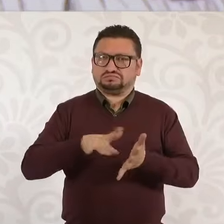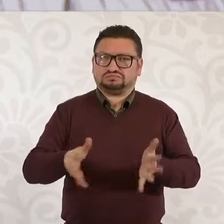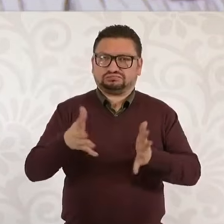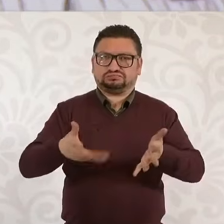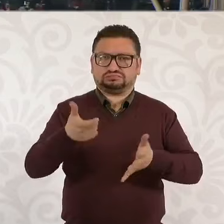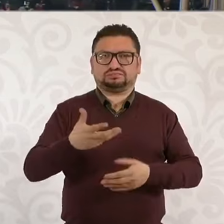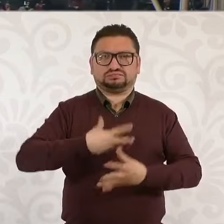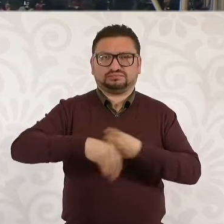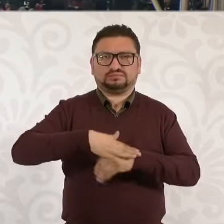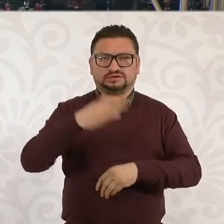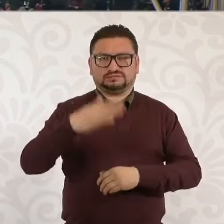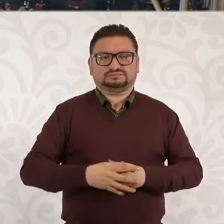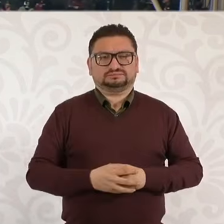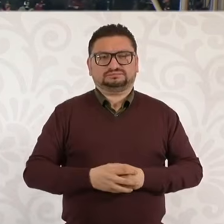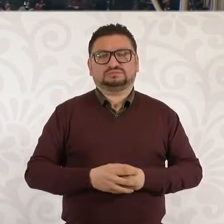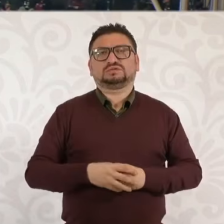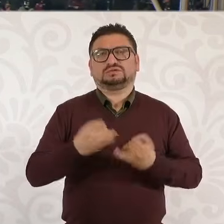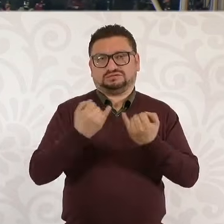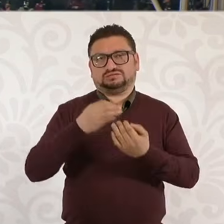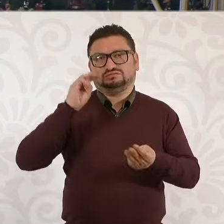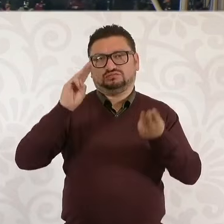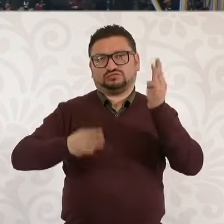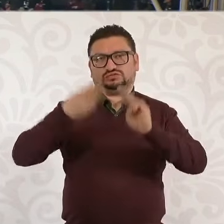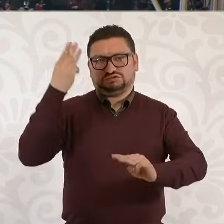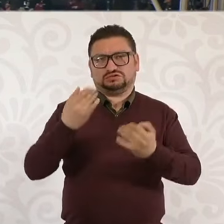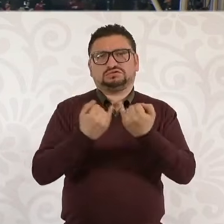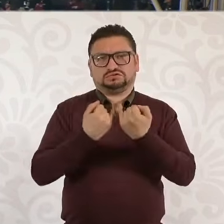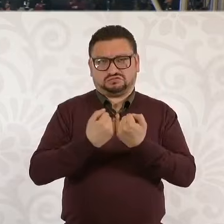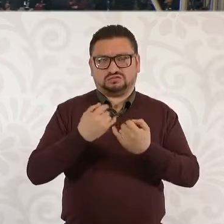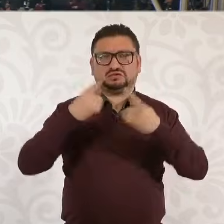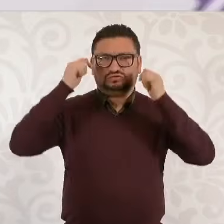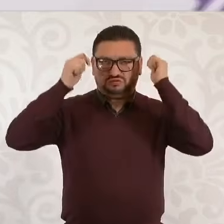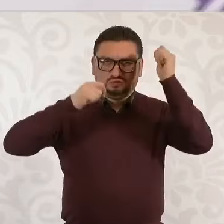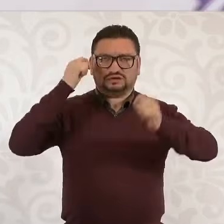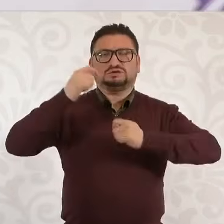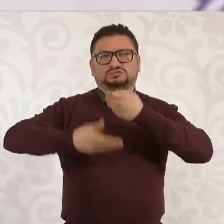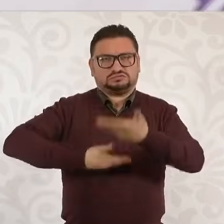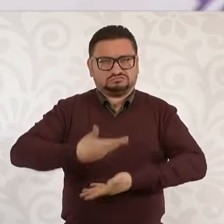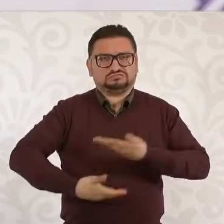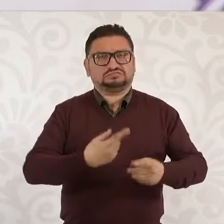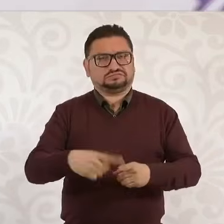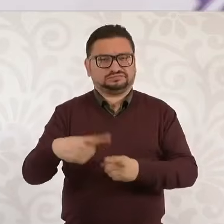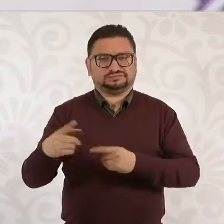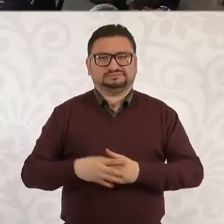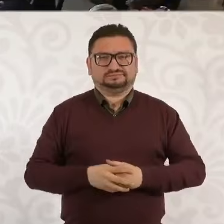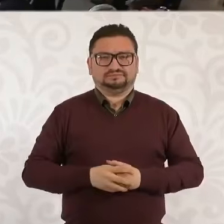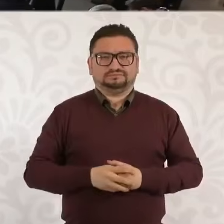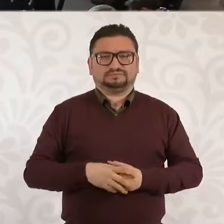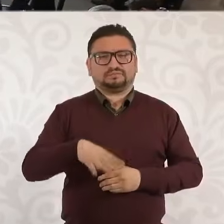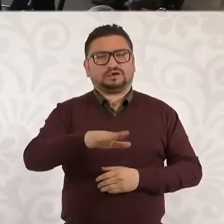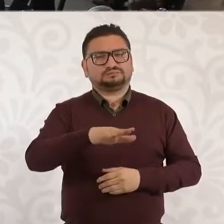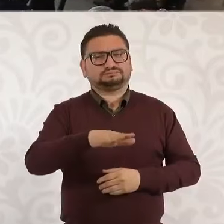economía. Y no habría… Y el Mundial pues nos va a dar mucho también en turismo y en servicios. No hay